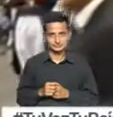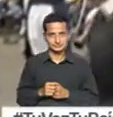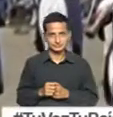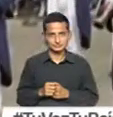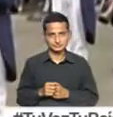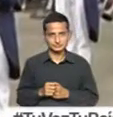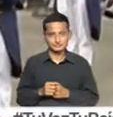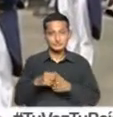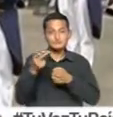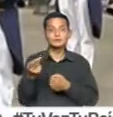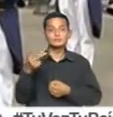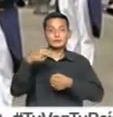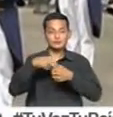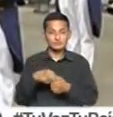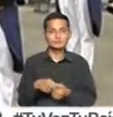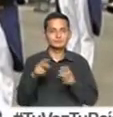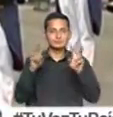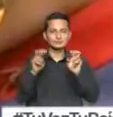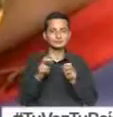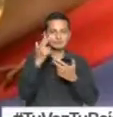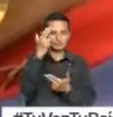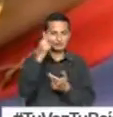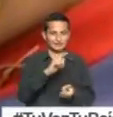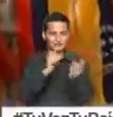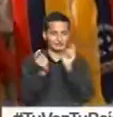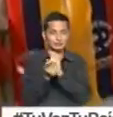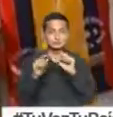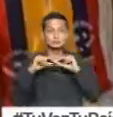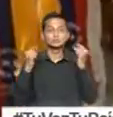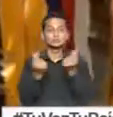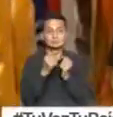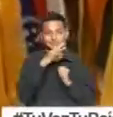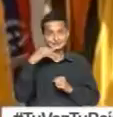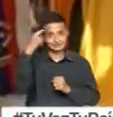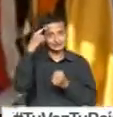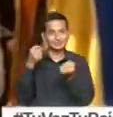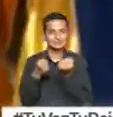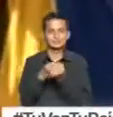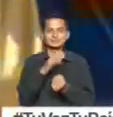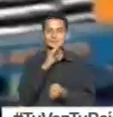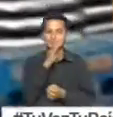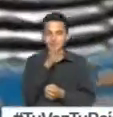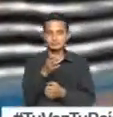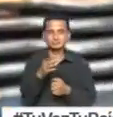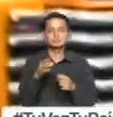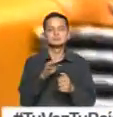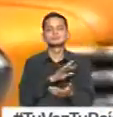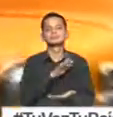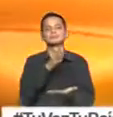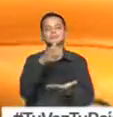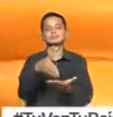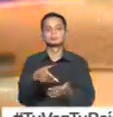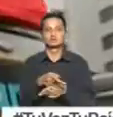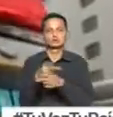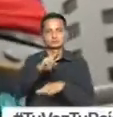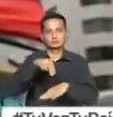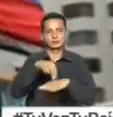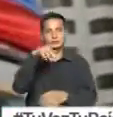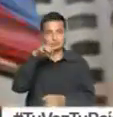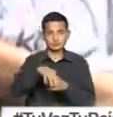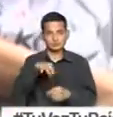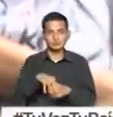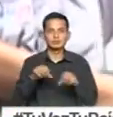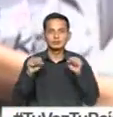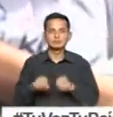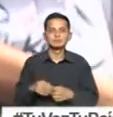Tras asistir al tradicional relevo de guardia, el colectivo Rafael Contigo Siempre se dirigió al Consejo Nacional Electoral para